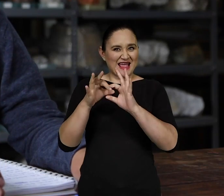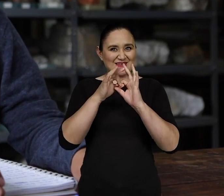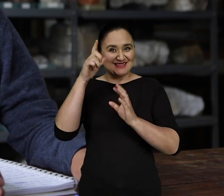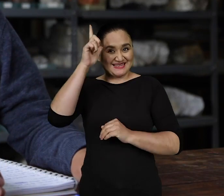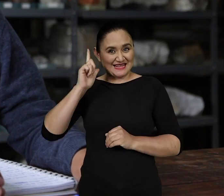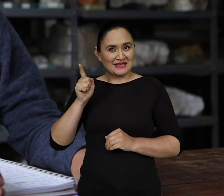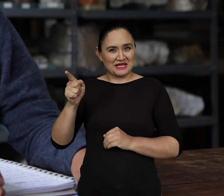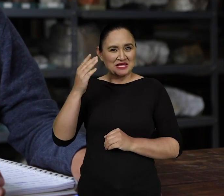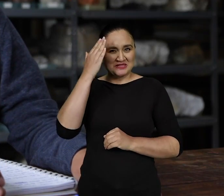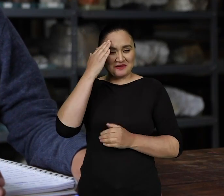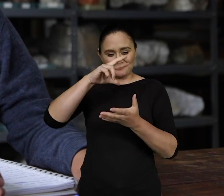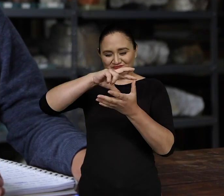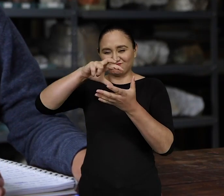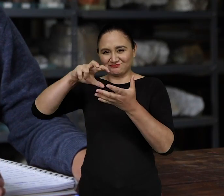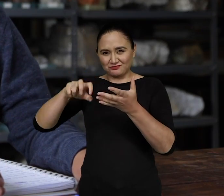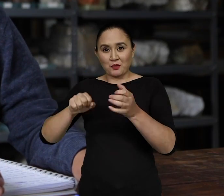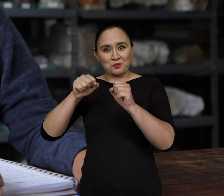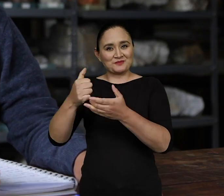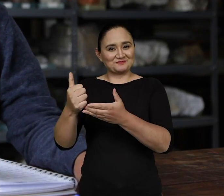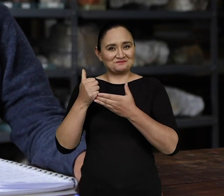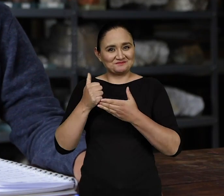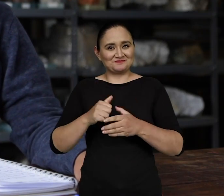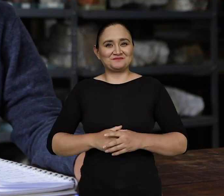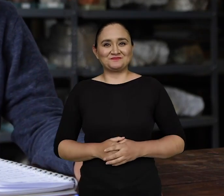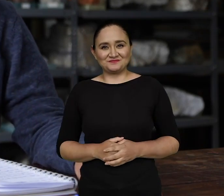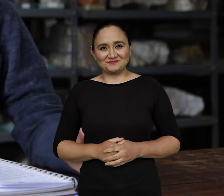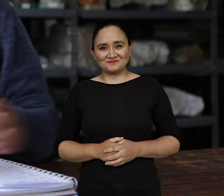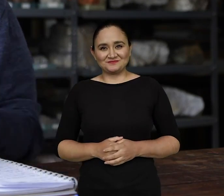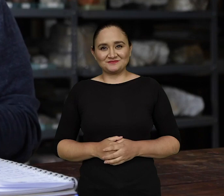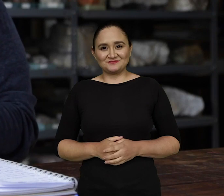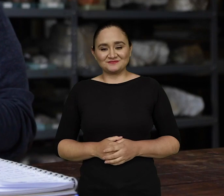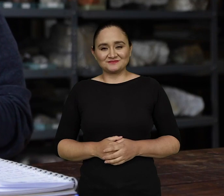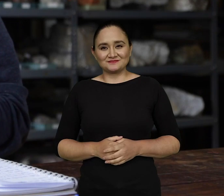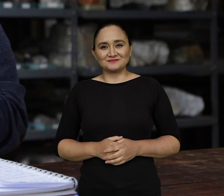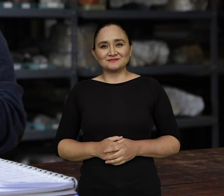sé, voy a llamar a mi amiga Liliana. Ella es geóloga, me puede ayudar.